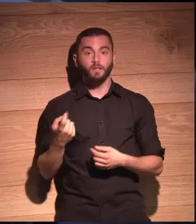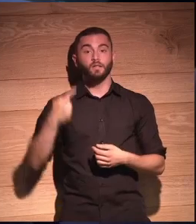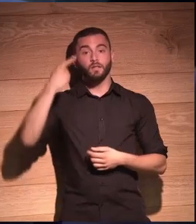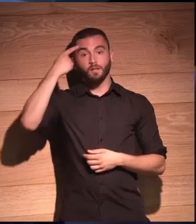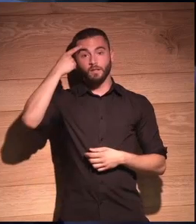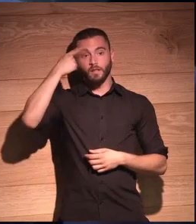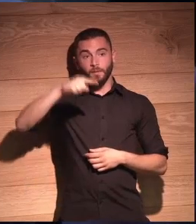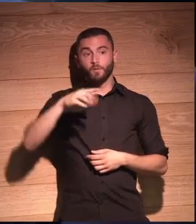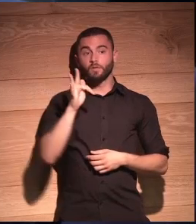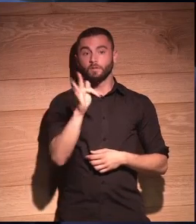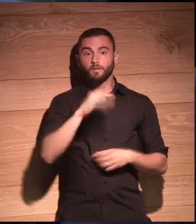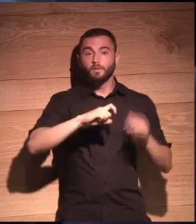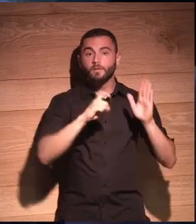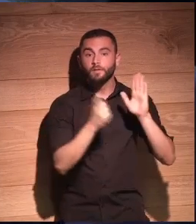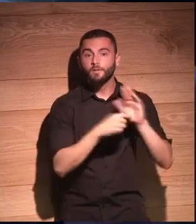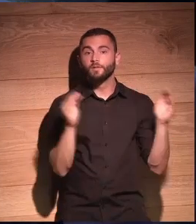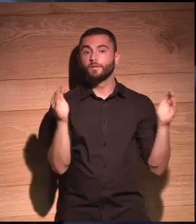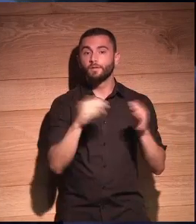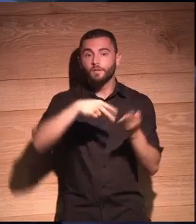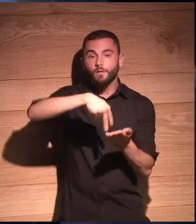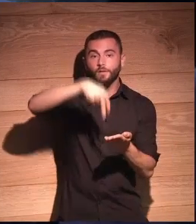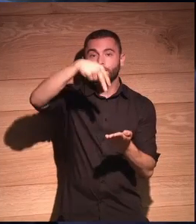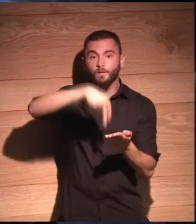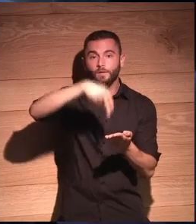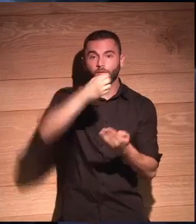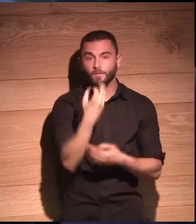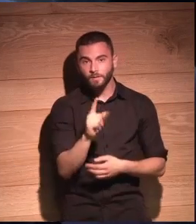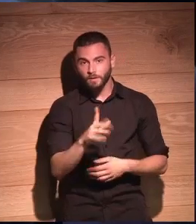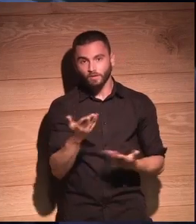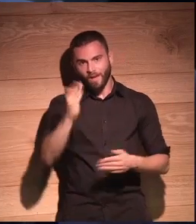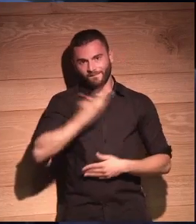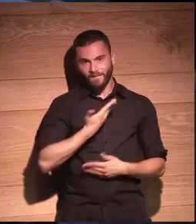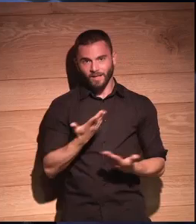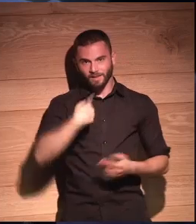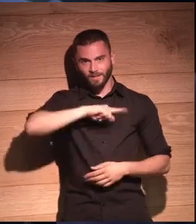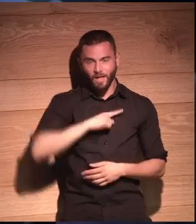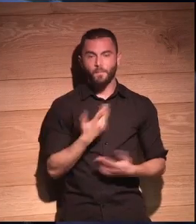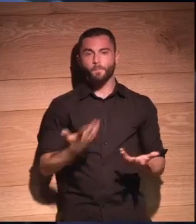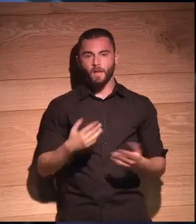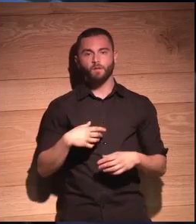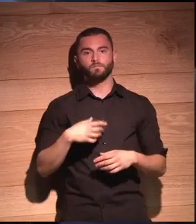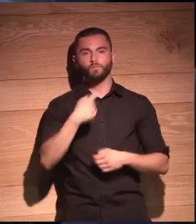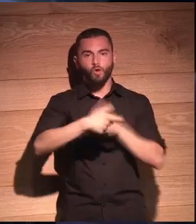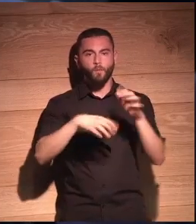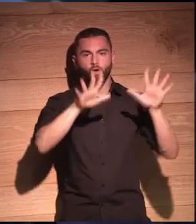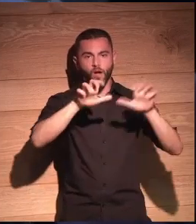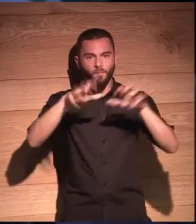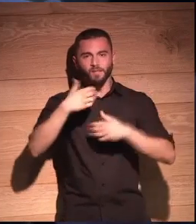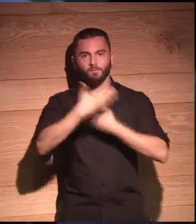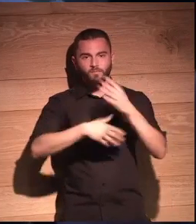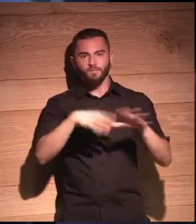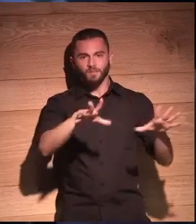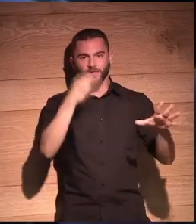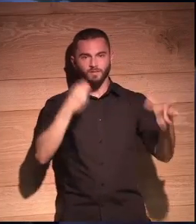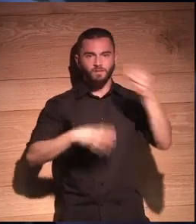es bueno del todo, la microgravedad o la falta de gravedad nos afecta, pero vamos comprendiendo muchas más cosas, ¿no? Fíjate en todas las